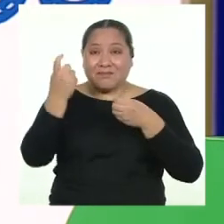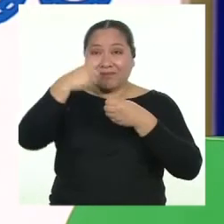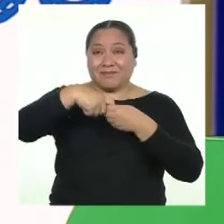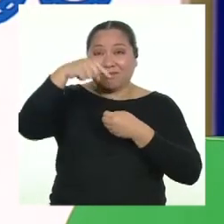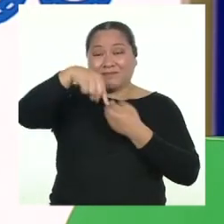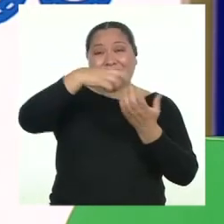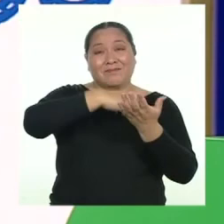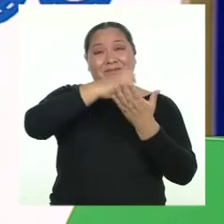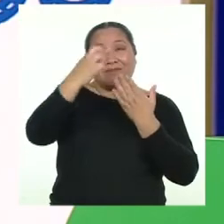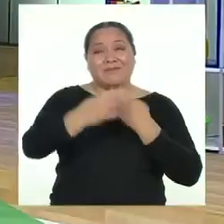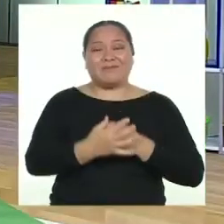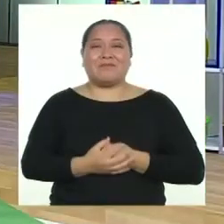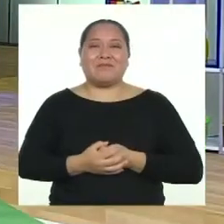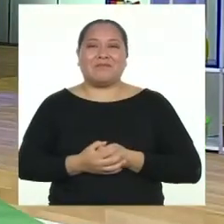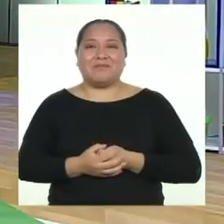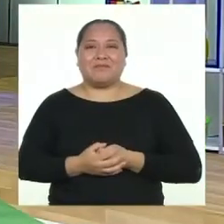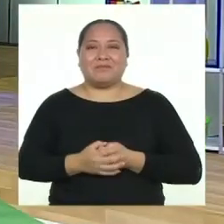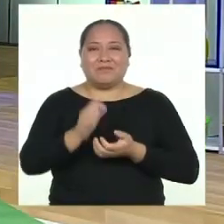en el programa?